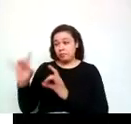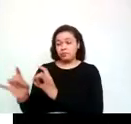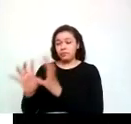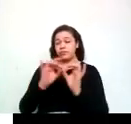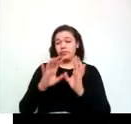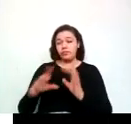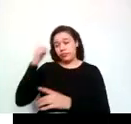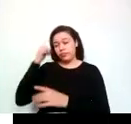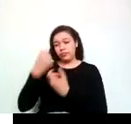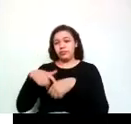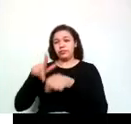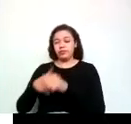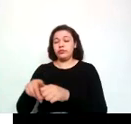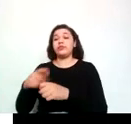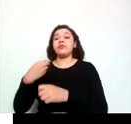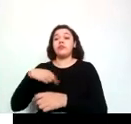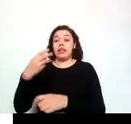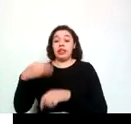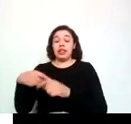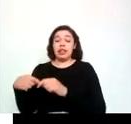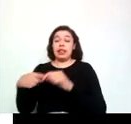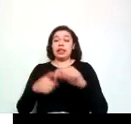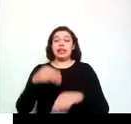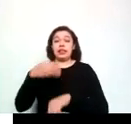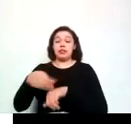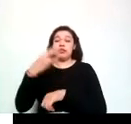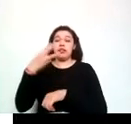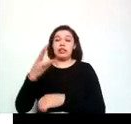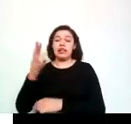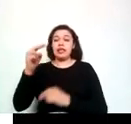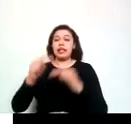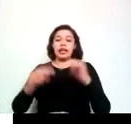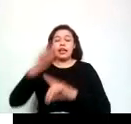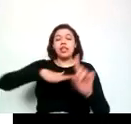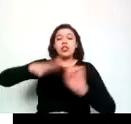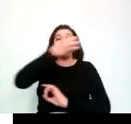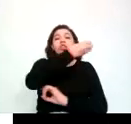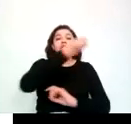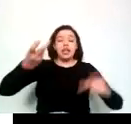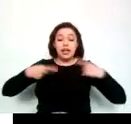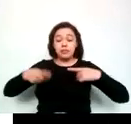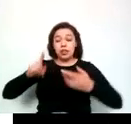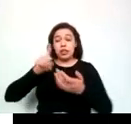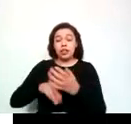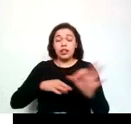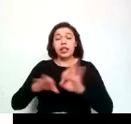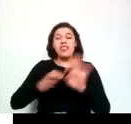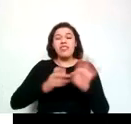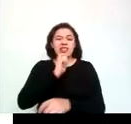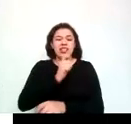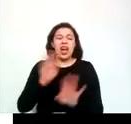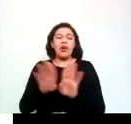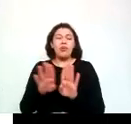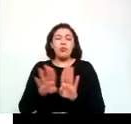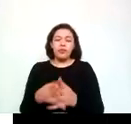3 nos permite evaluar el entorno organizacional en el que se están desempeñando nuestros colaboradores. Ahora,